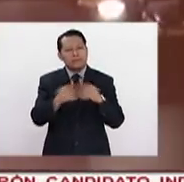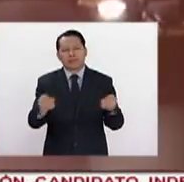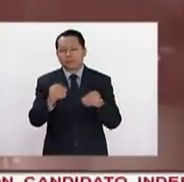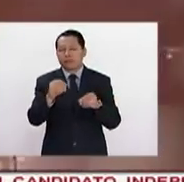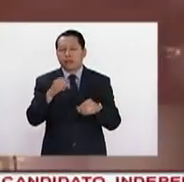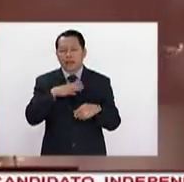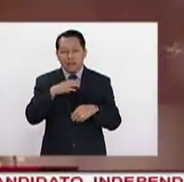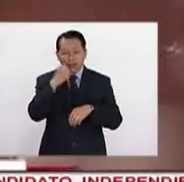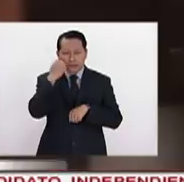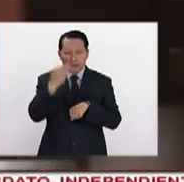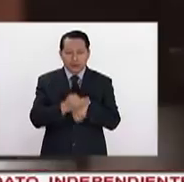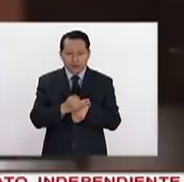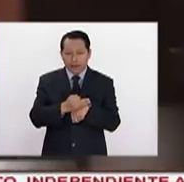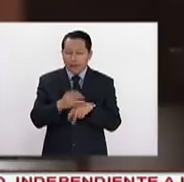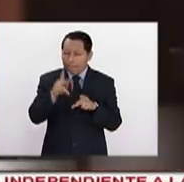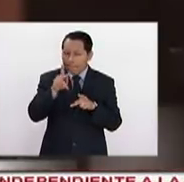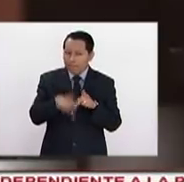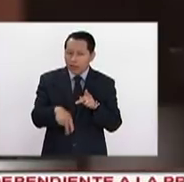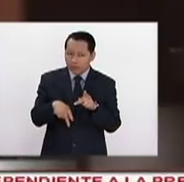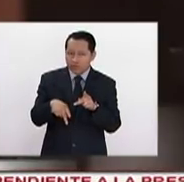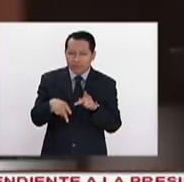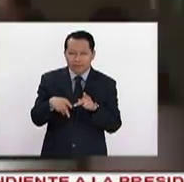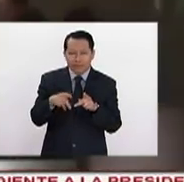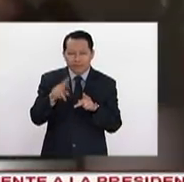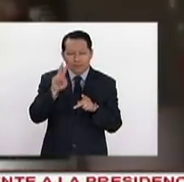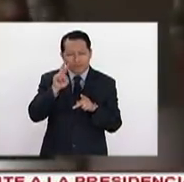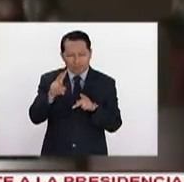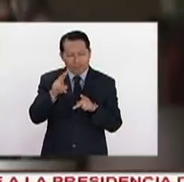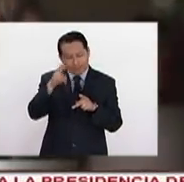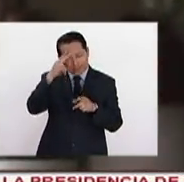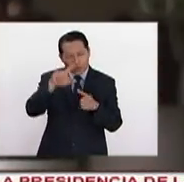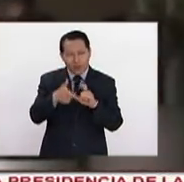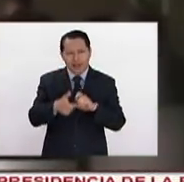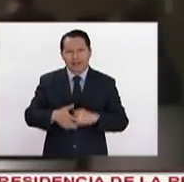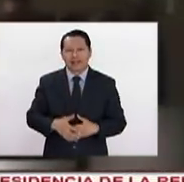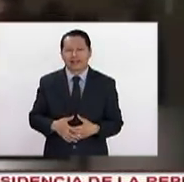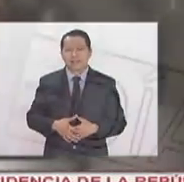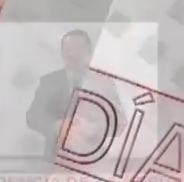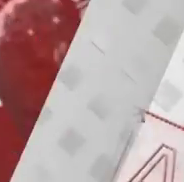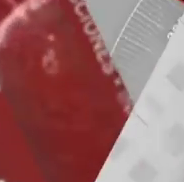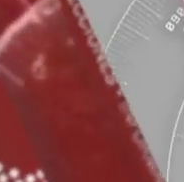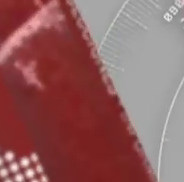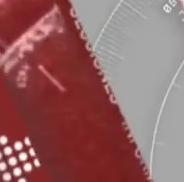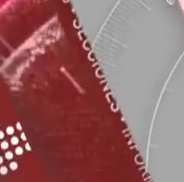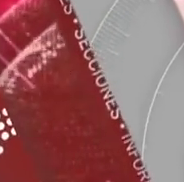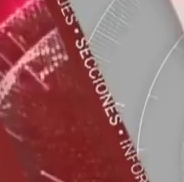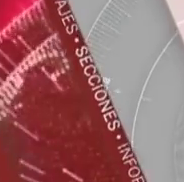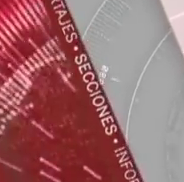de los normalistas. Vamos a hacer una pausa. Usted ve México al Día.